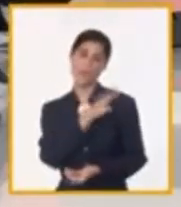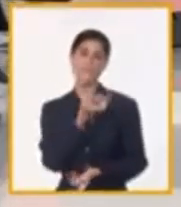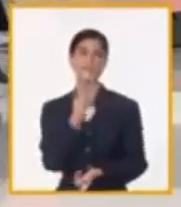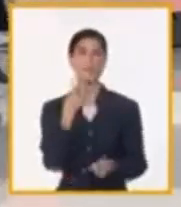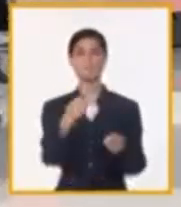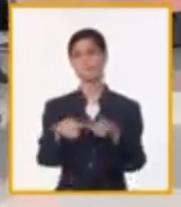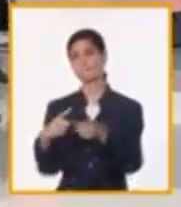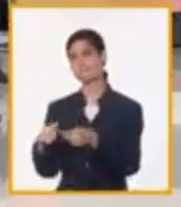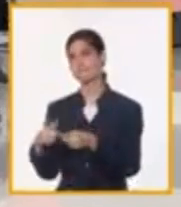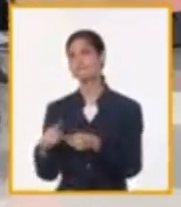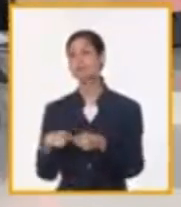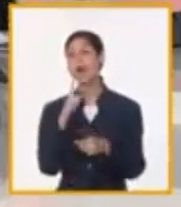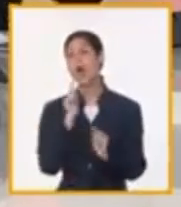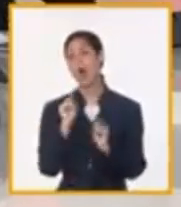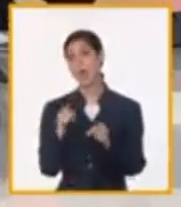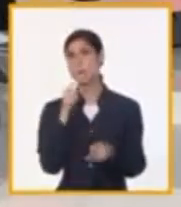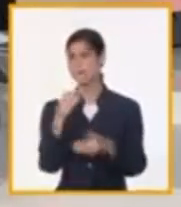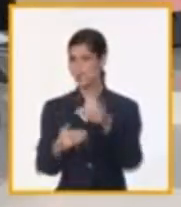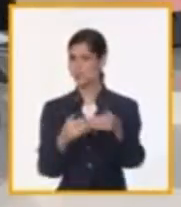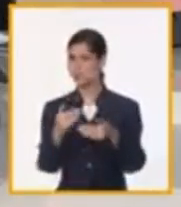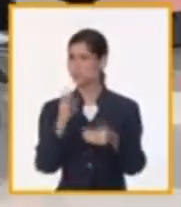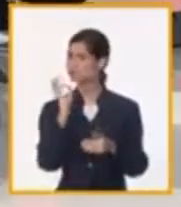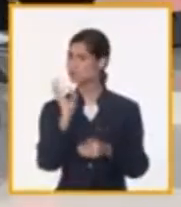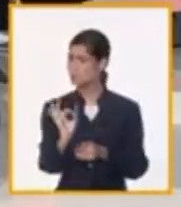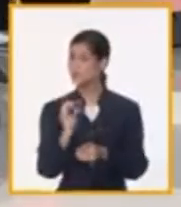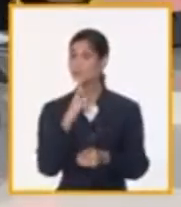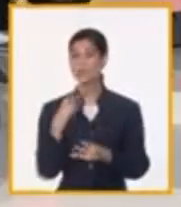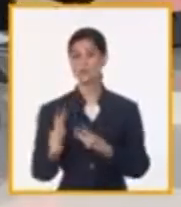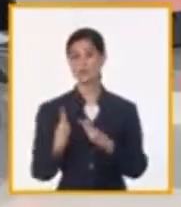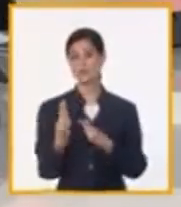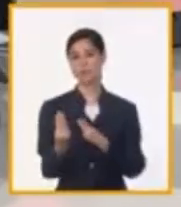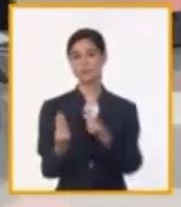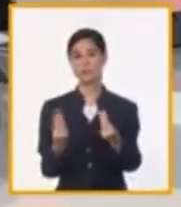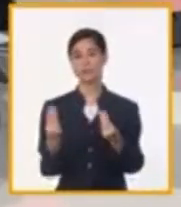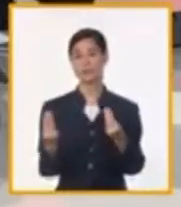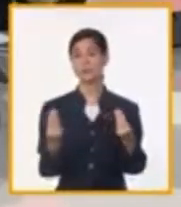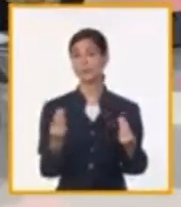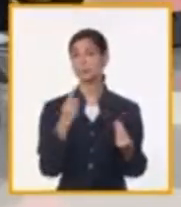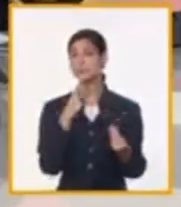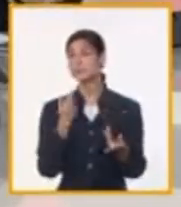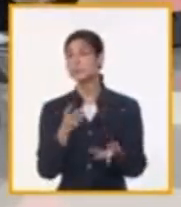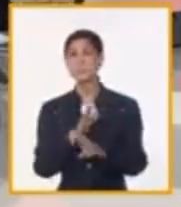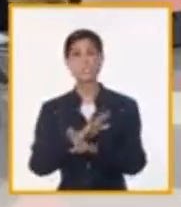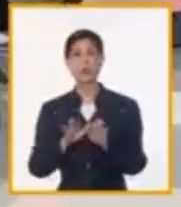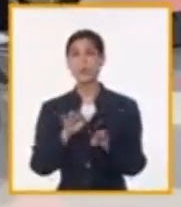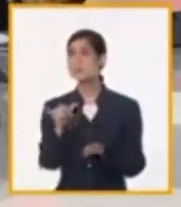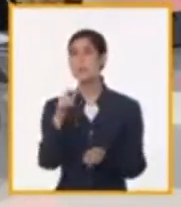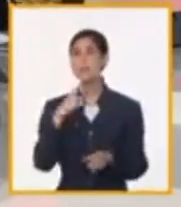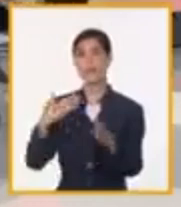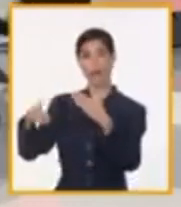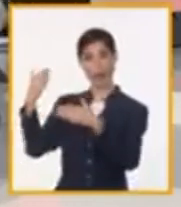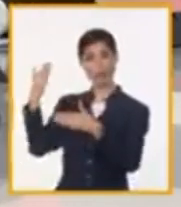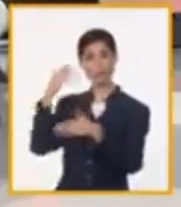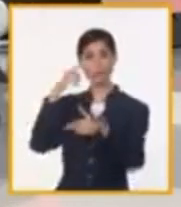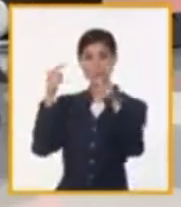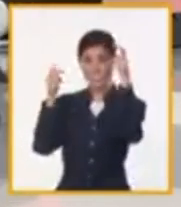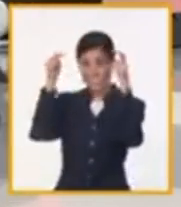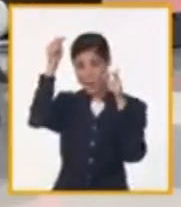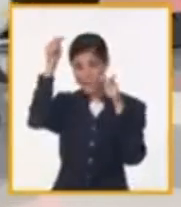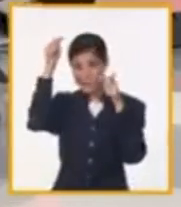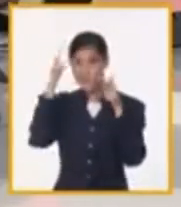en Venezuela es uno de los opositores clásicos desde la época de Chávez presentó también todo el mundo presentó su documentación